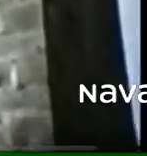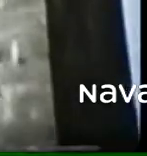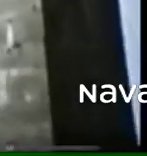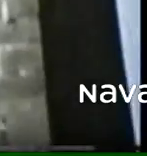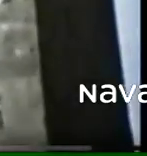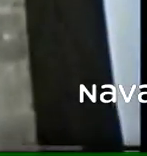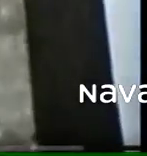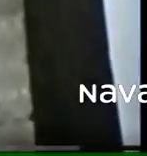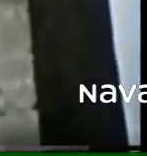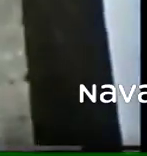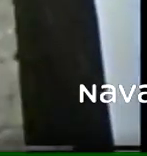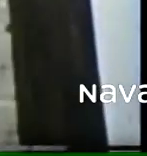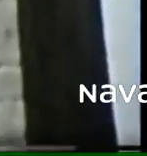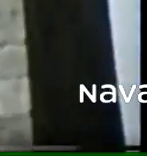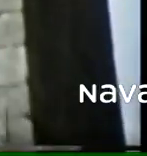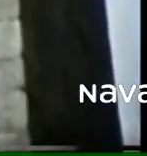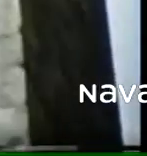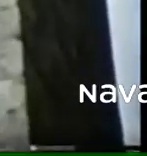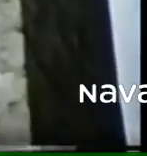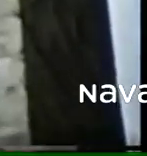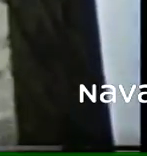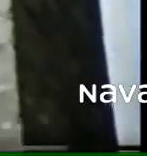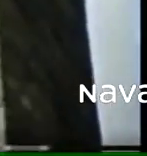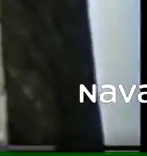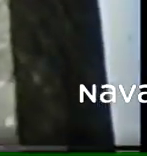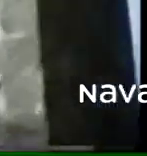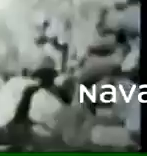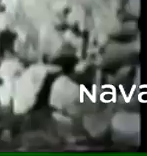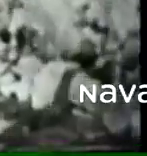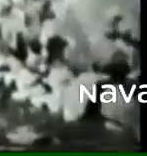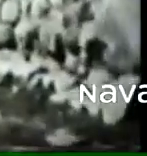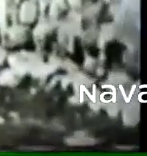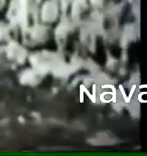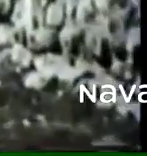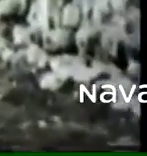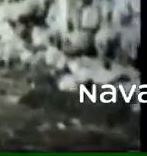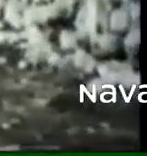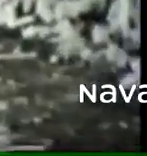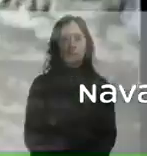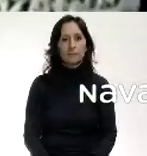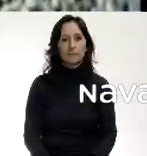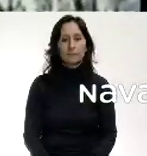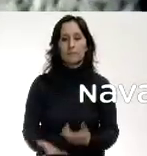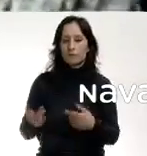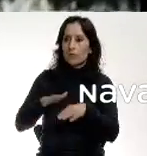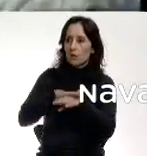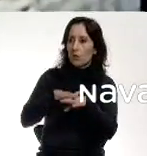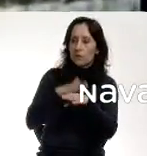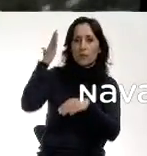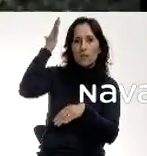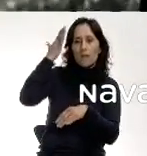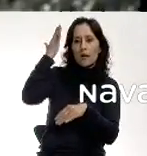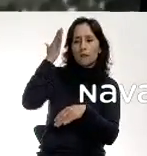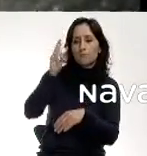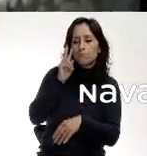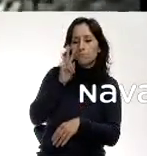El gobierno de Navarra apostó por este cerco. Pues eso es, sí. Yo